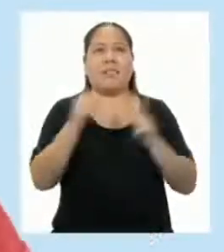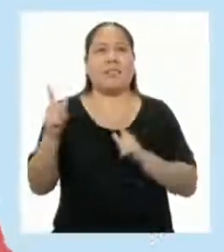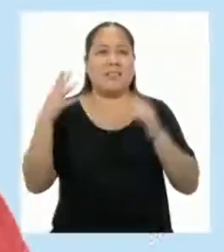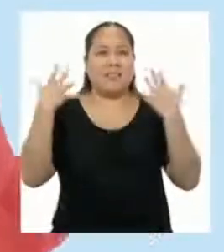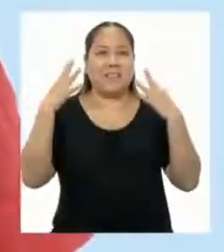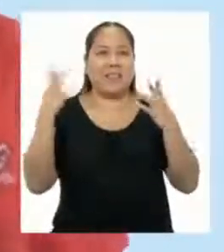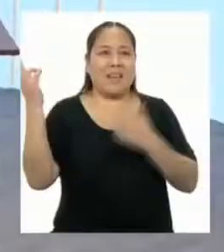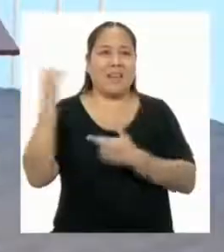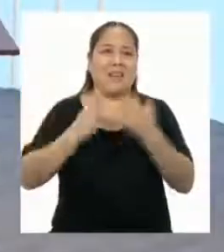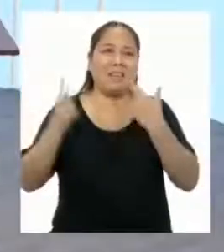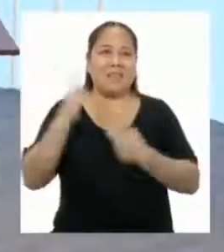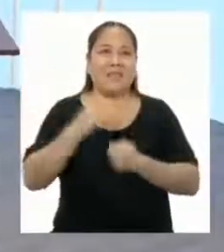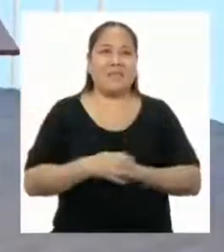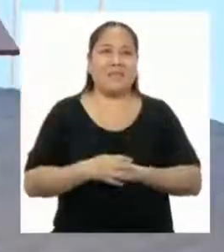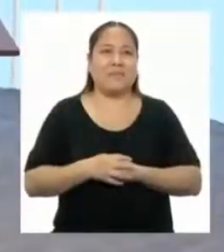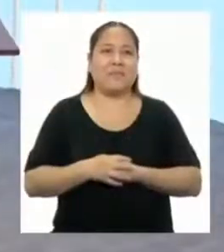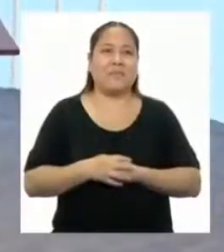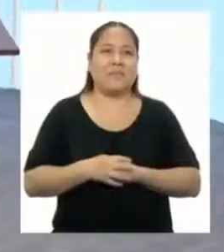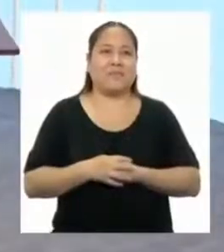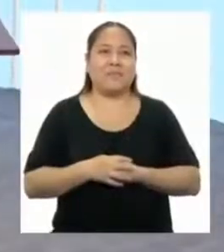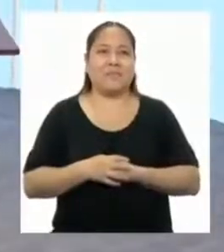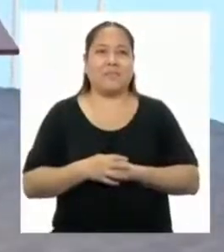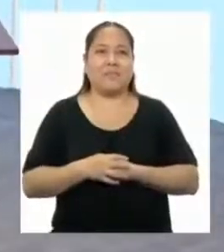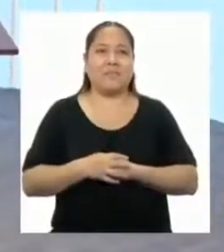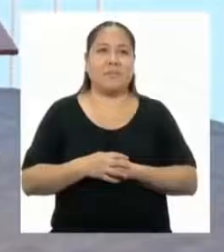¡Listo! Ya regresé.